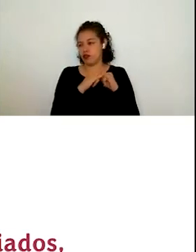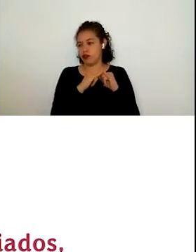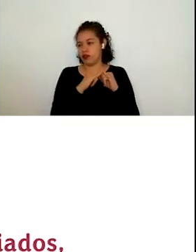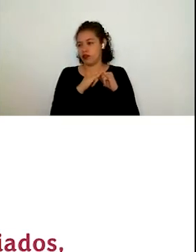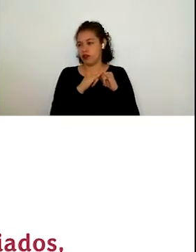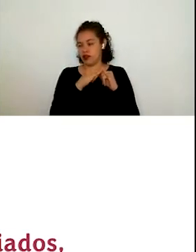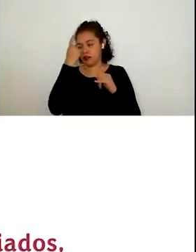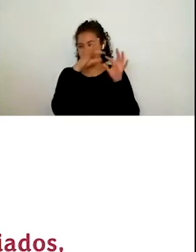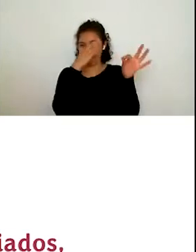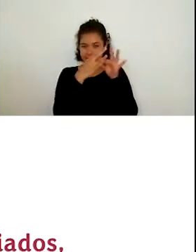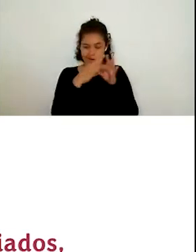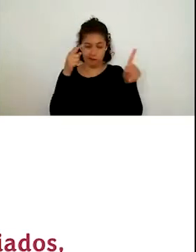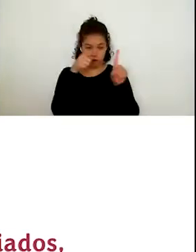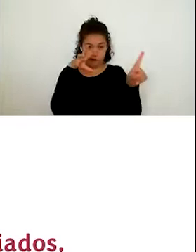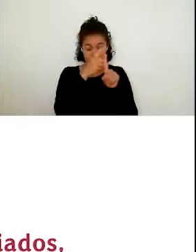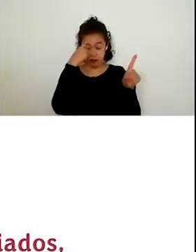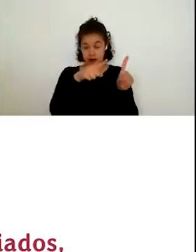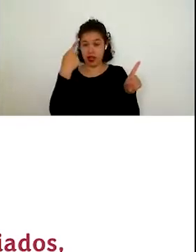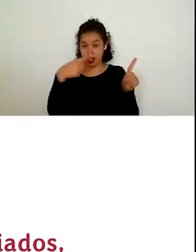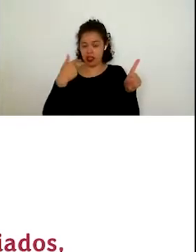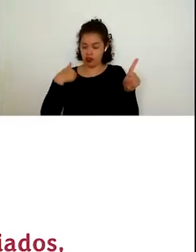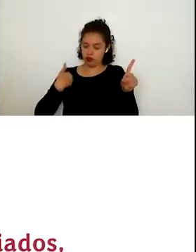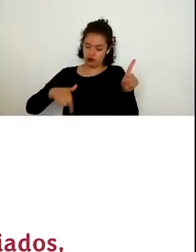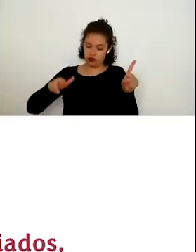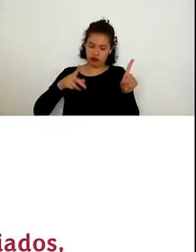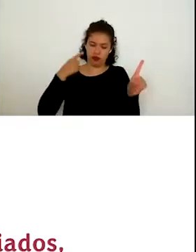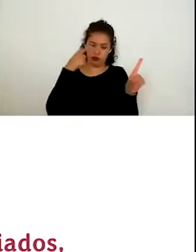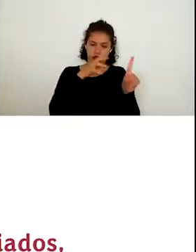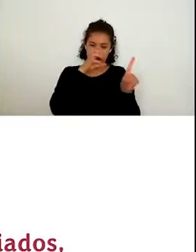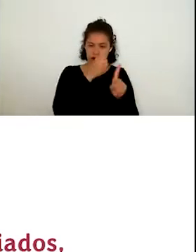cumplir con el objeto para el que fue constituida,